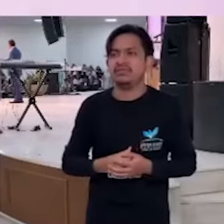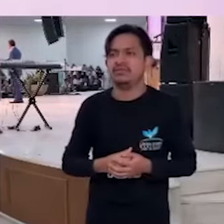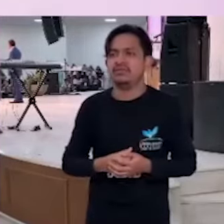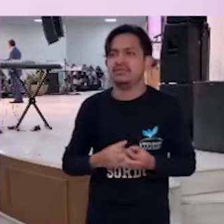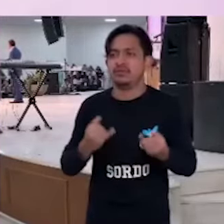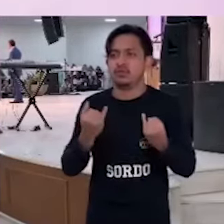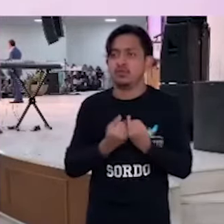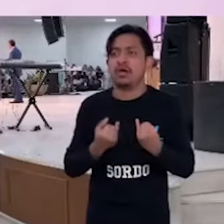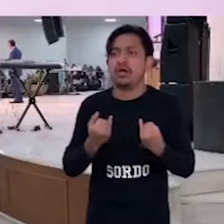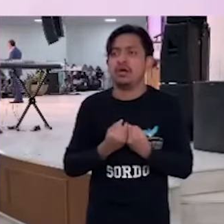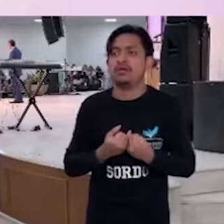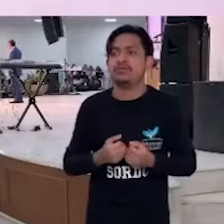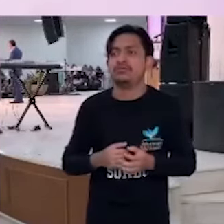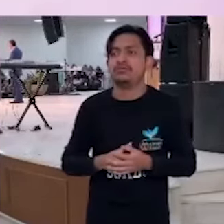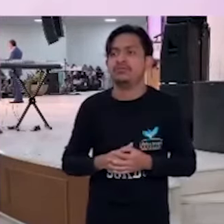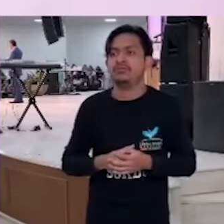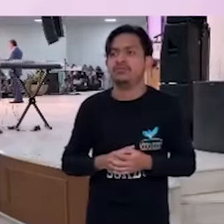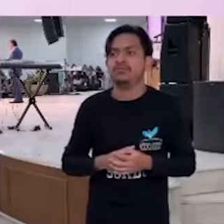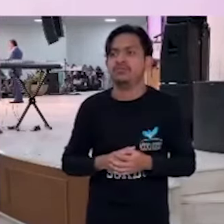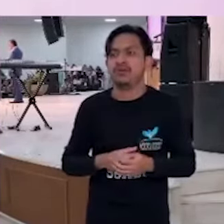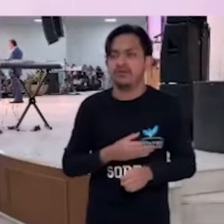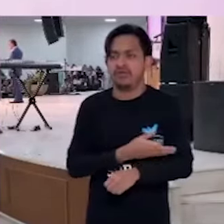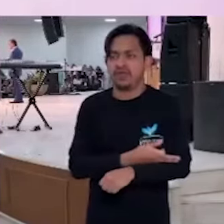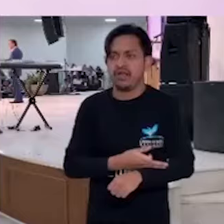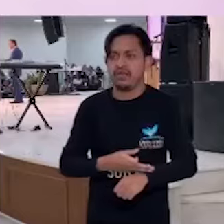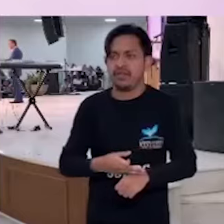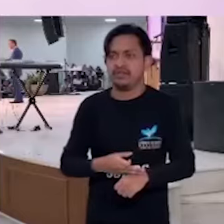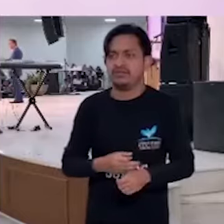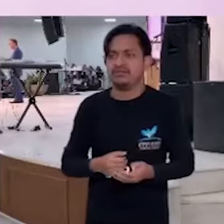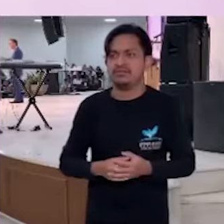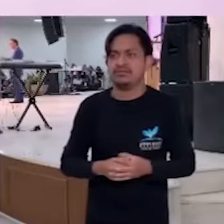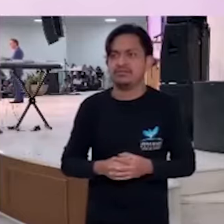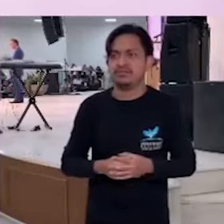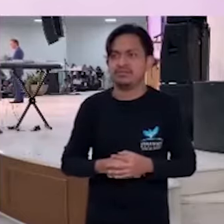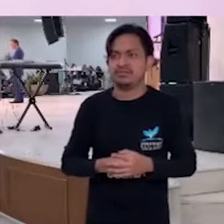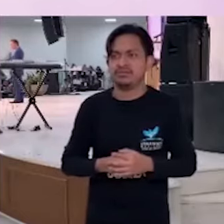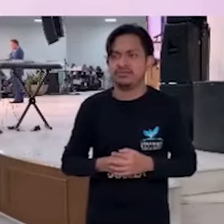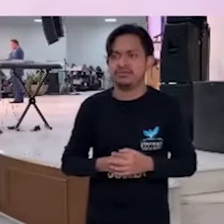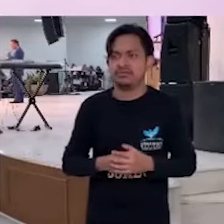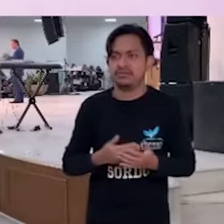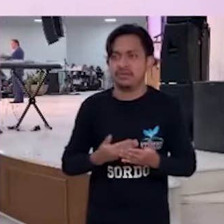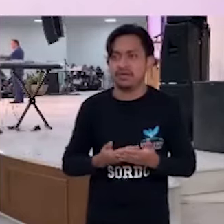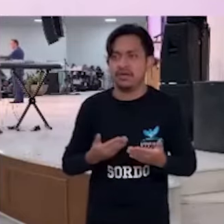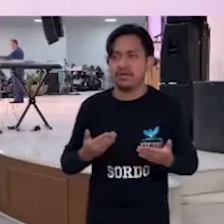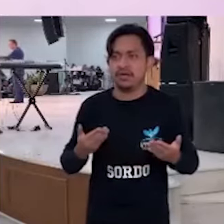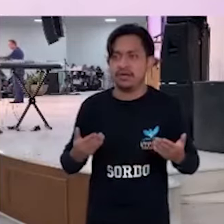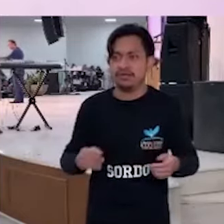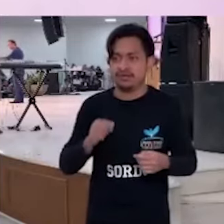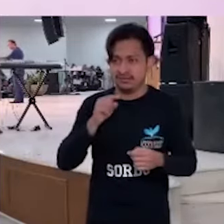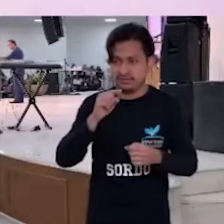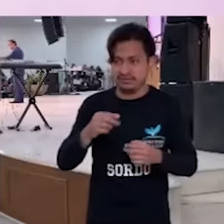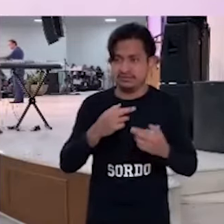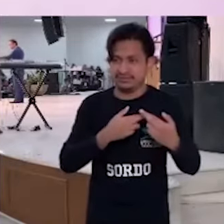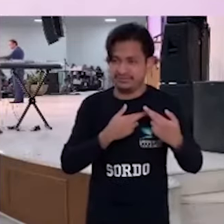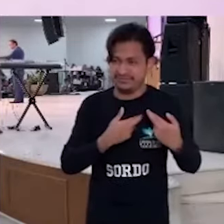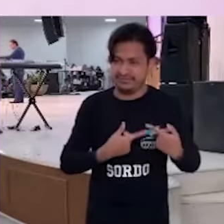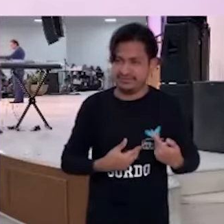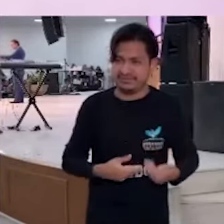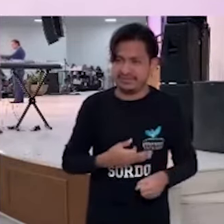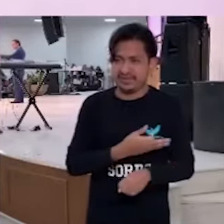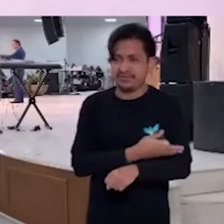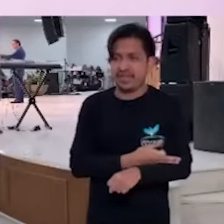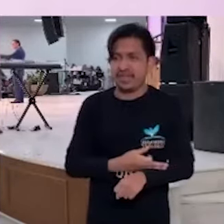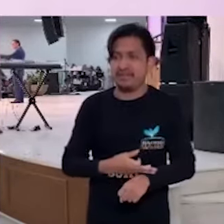¿no? Ahora, no solo queda ahí, tú vas a destruir también, además de tu vida, a tu familia, vas